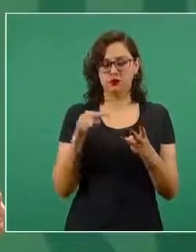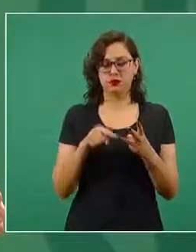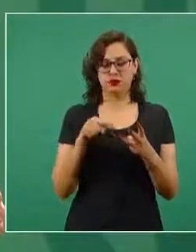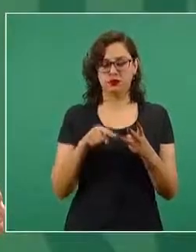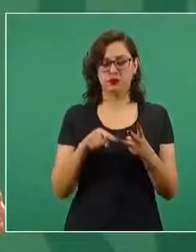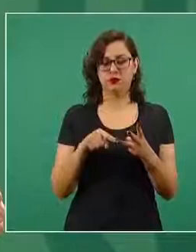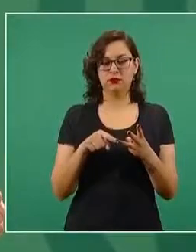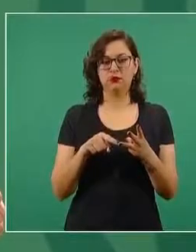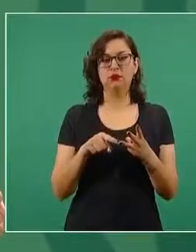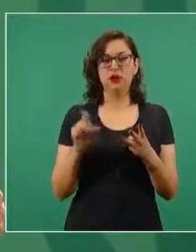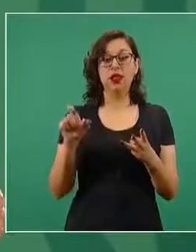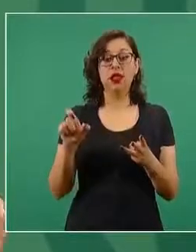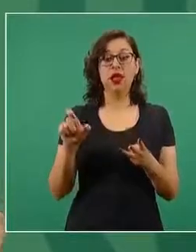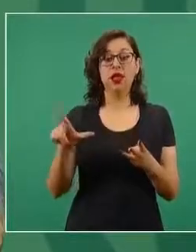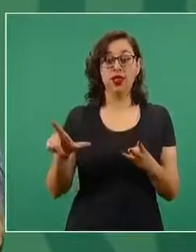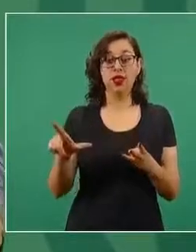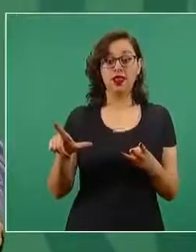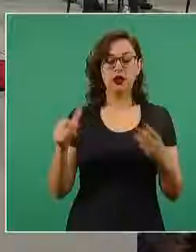celebró,